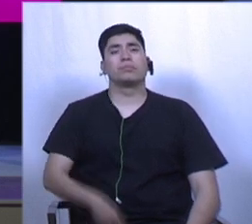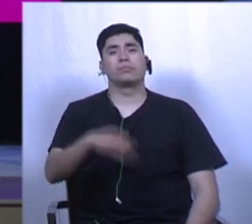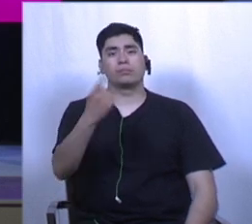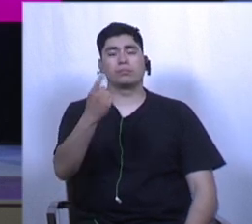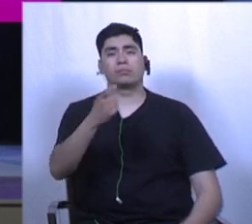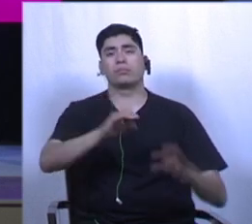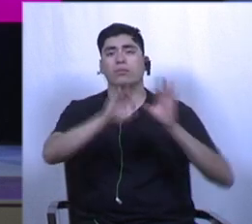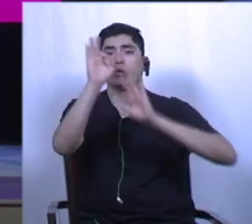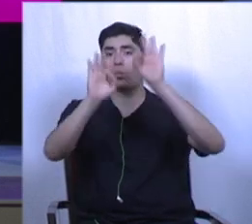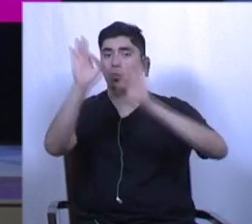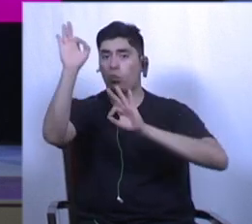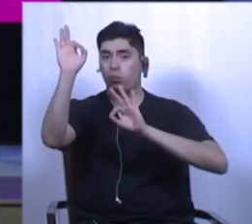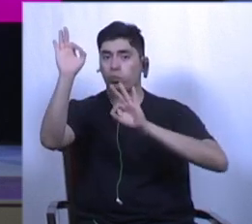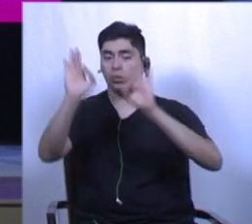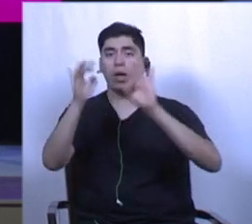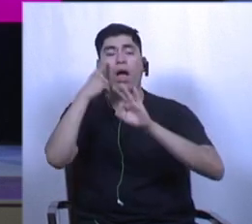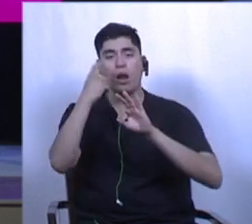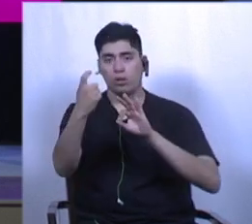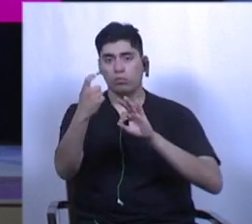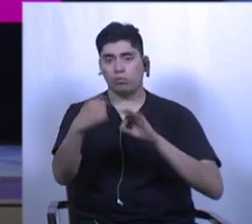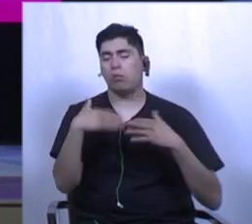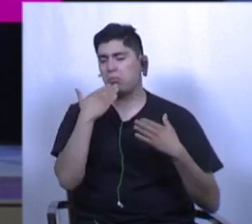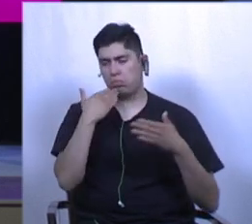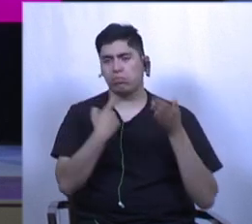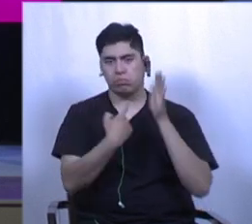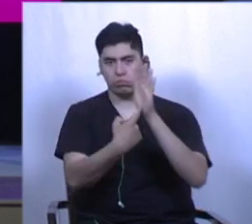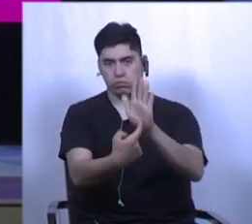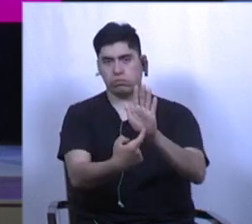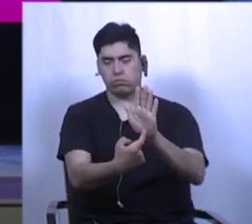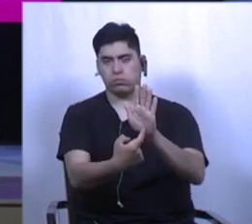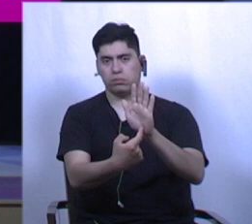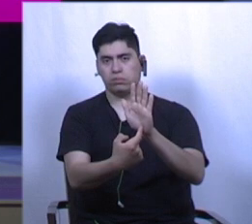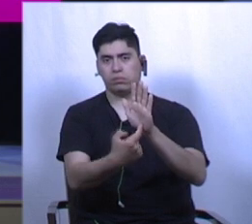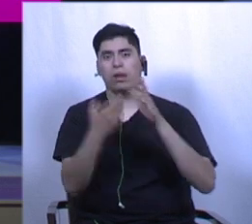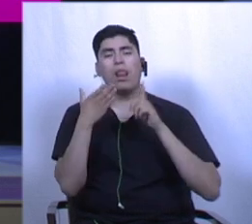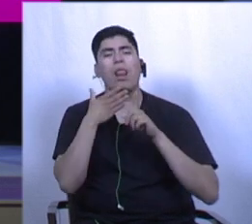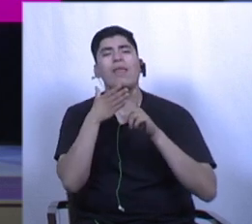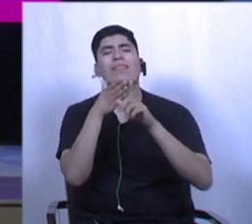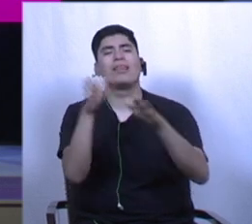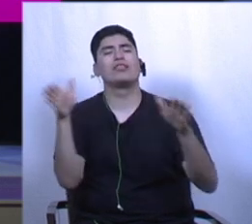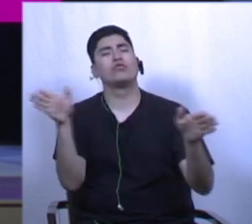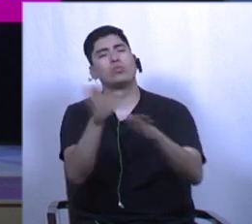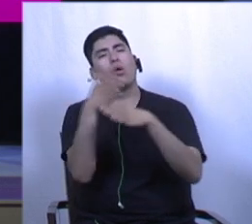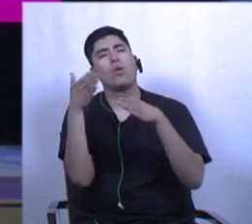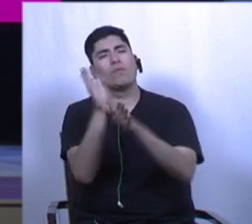gráfico en azul, también muestra el traslado en la dirección del viento.